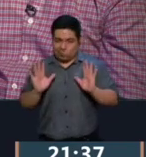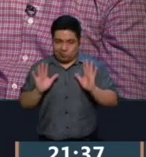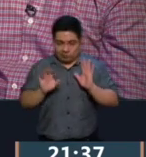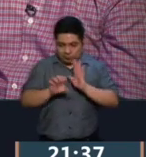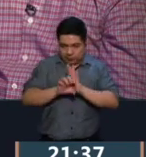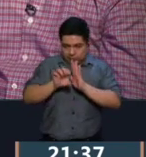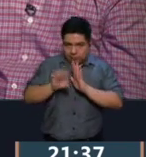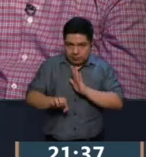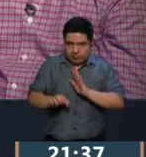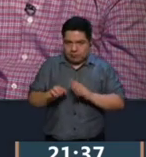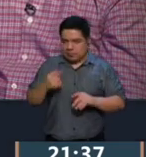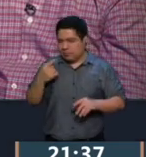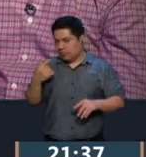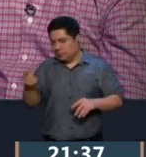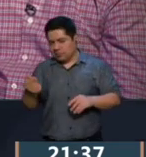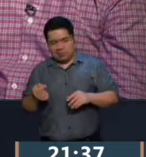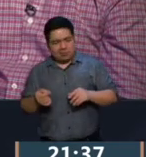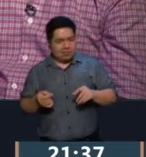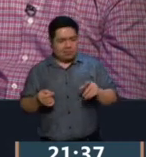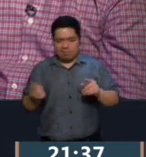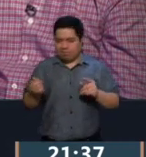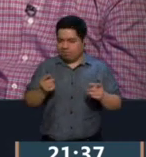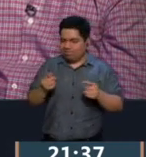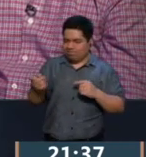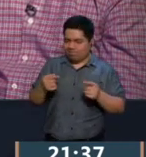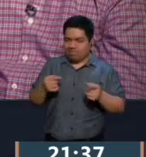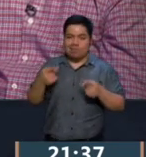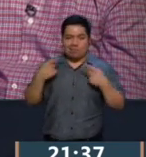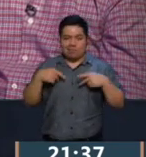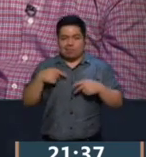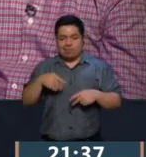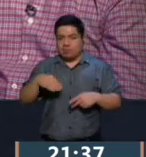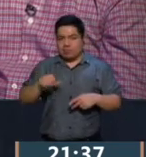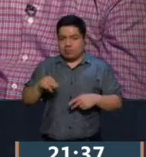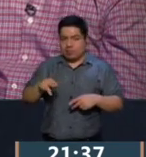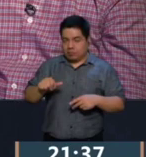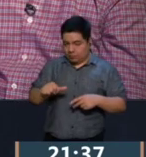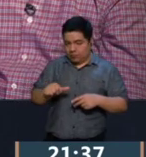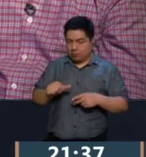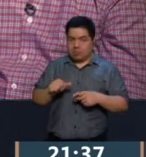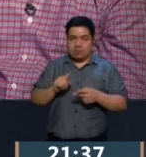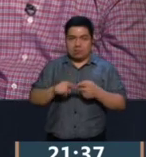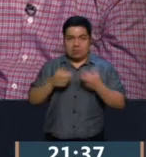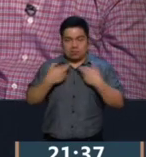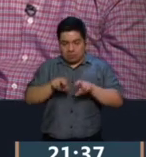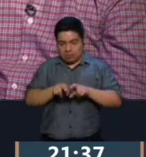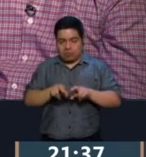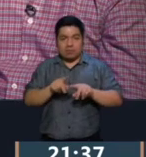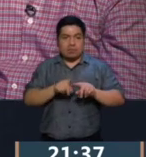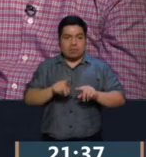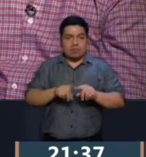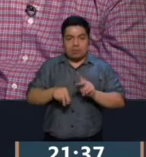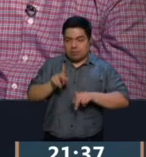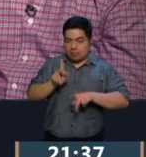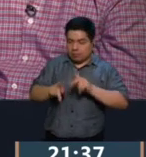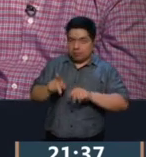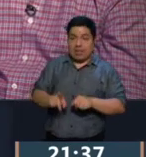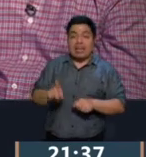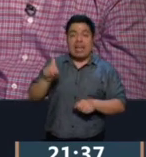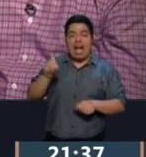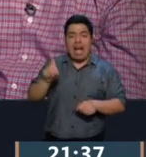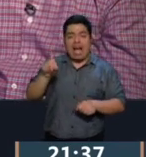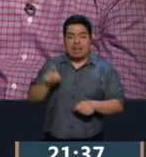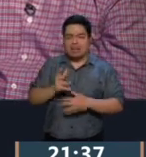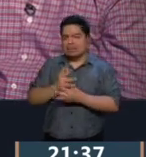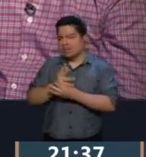no intentar... Es como cuando escucho a la gente morena, los representantes de